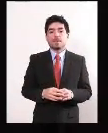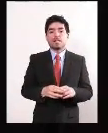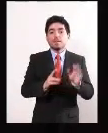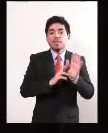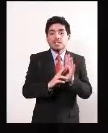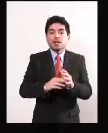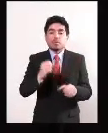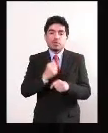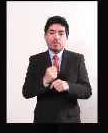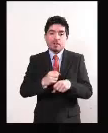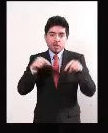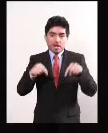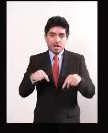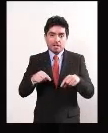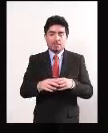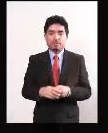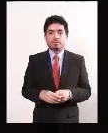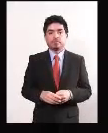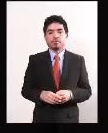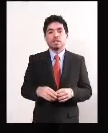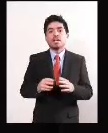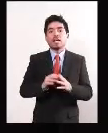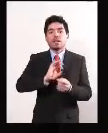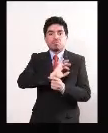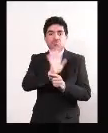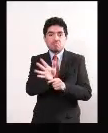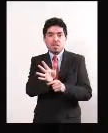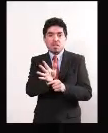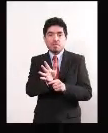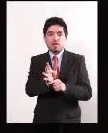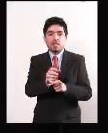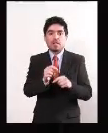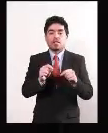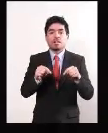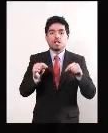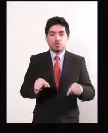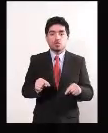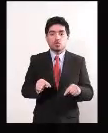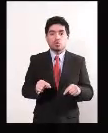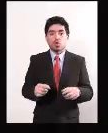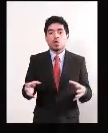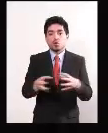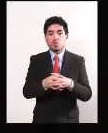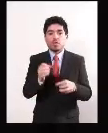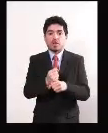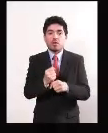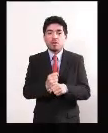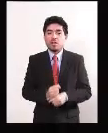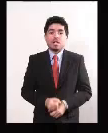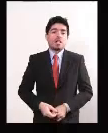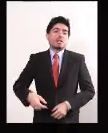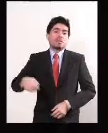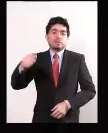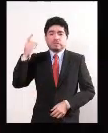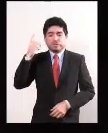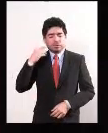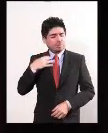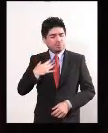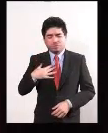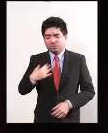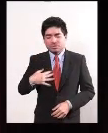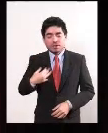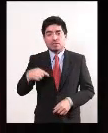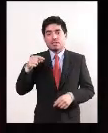los trabajadores de este lugar, ya que en pandemia es uno de los gremios que más ha sufrido y